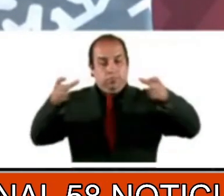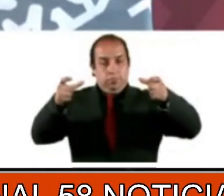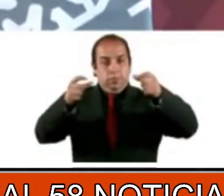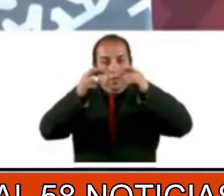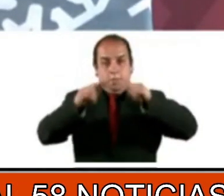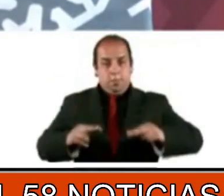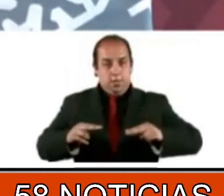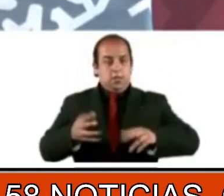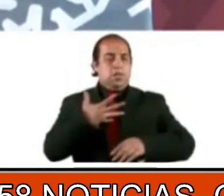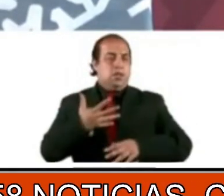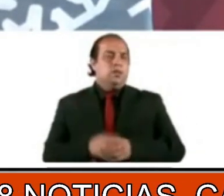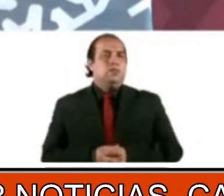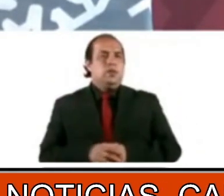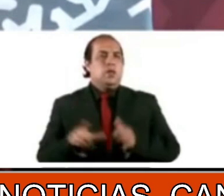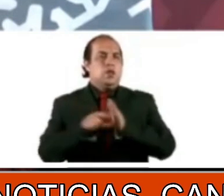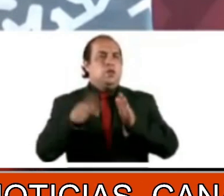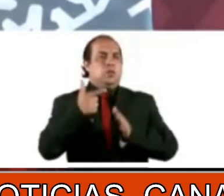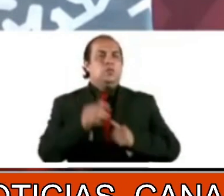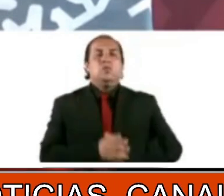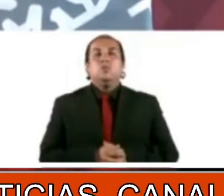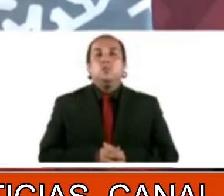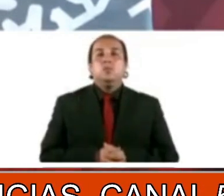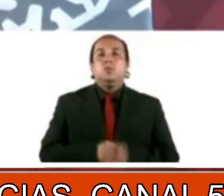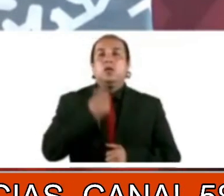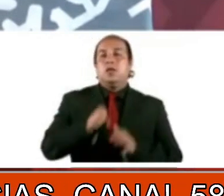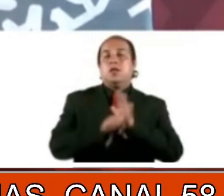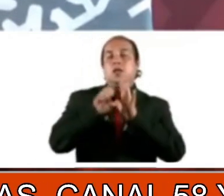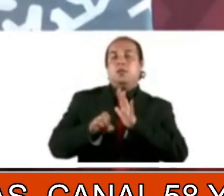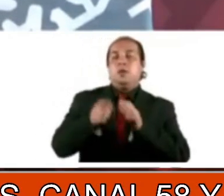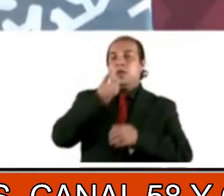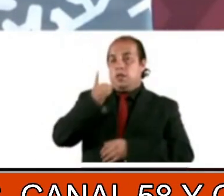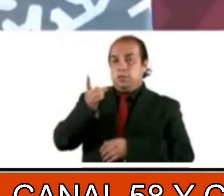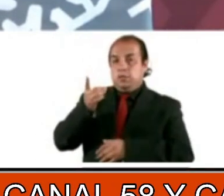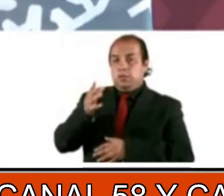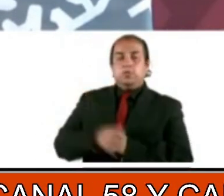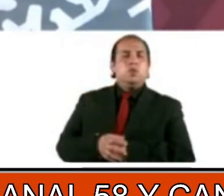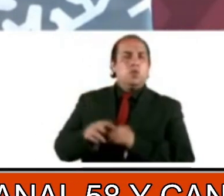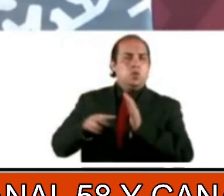como, para poner un ejemplo que han puesto los ingenieros en estos días,